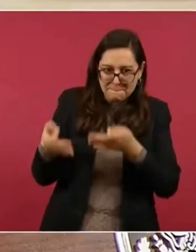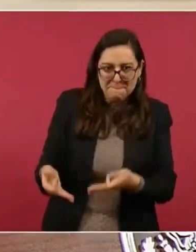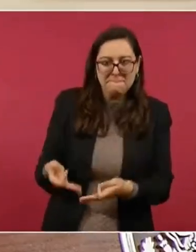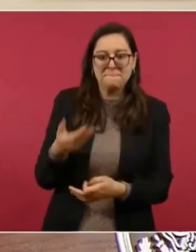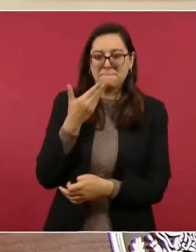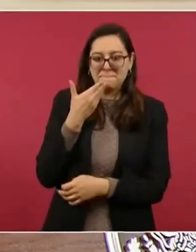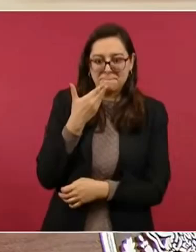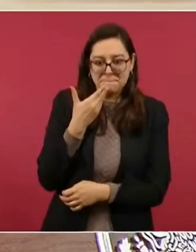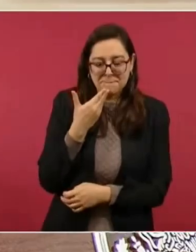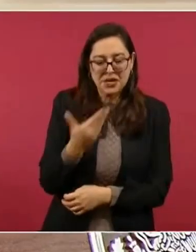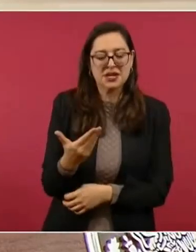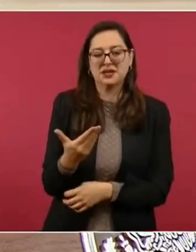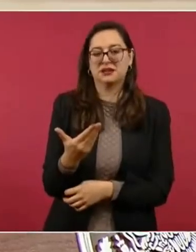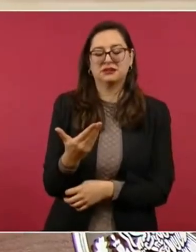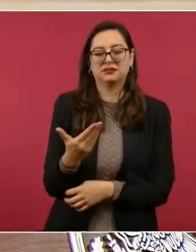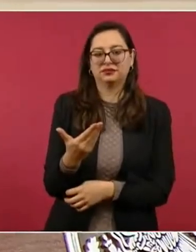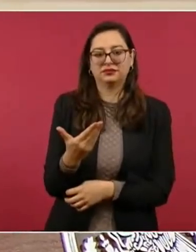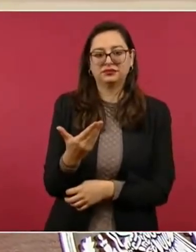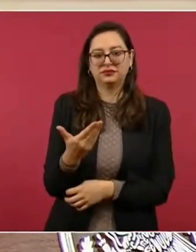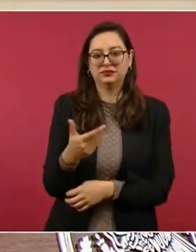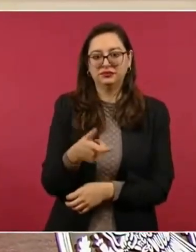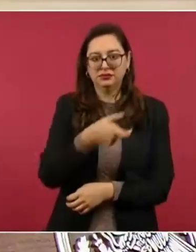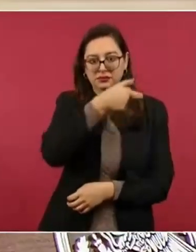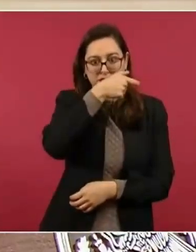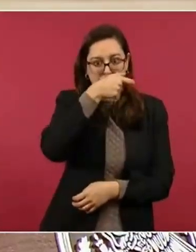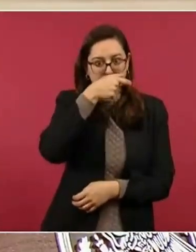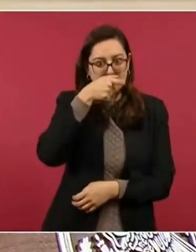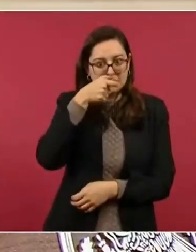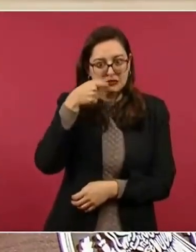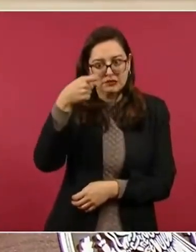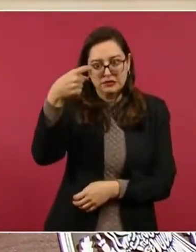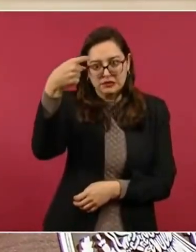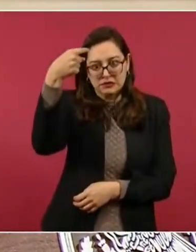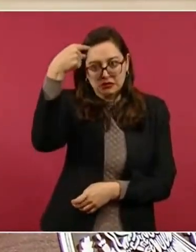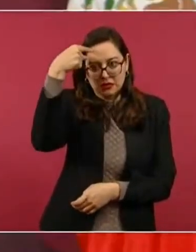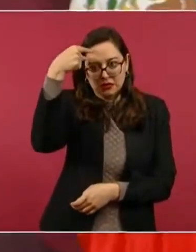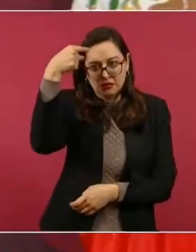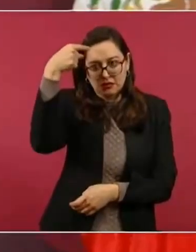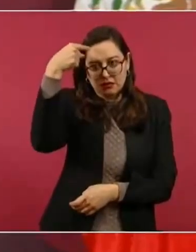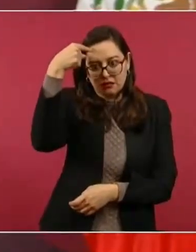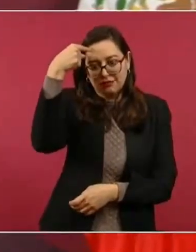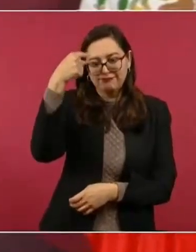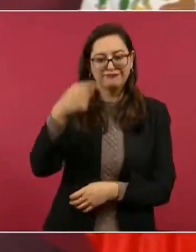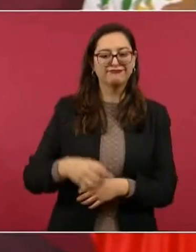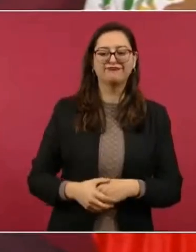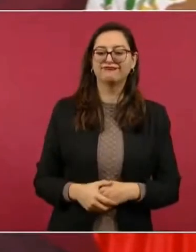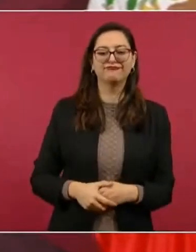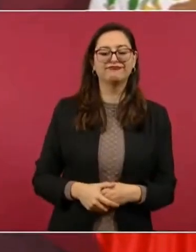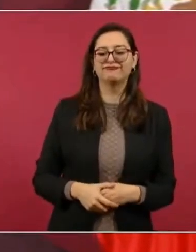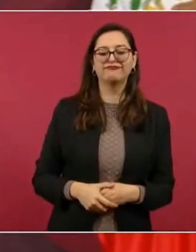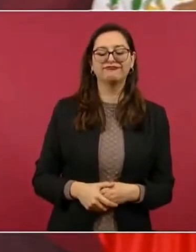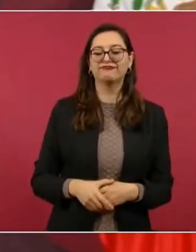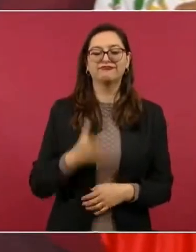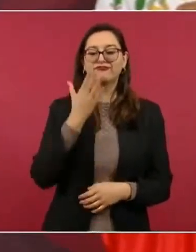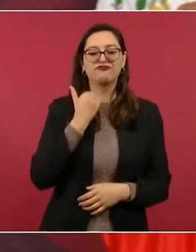vocación o esa ambición a lo material,